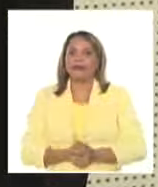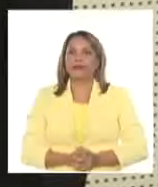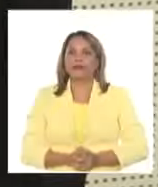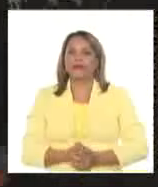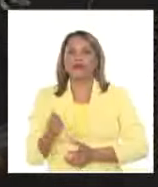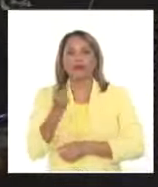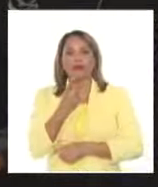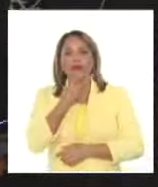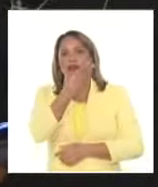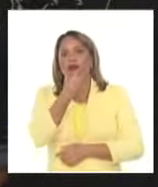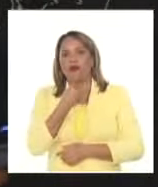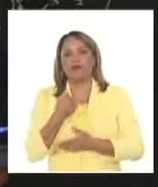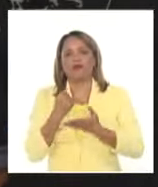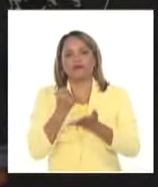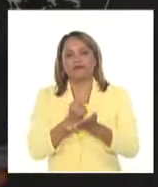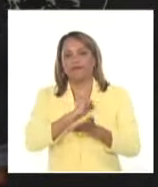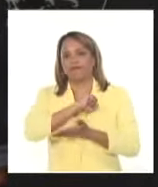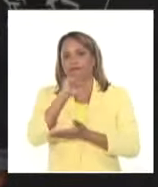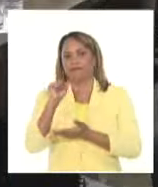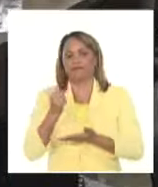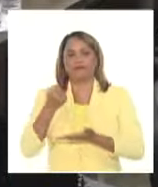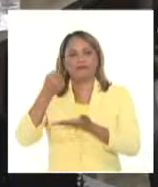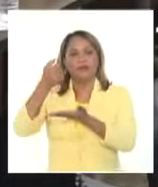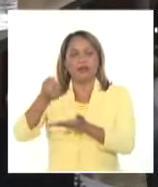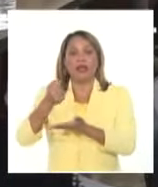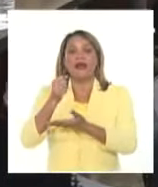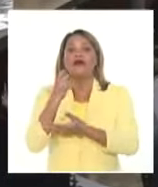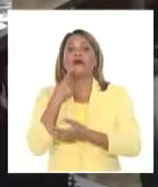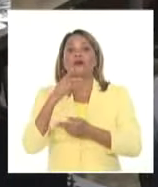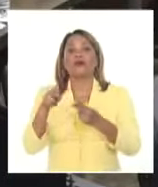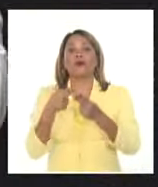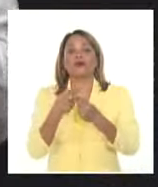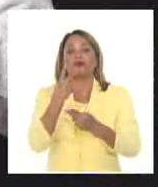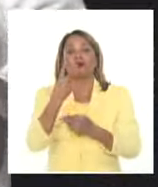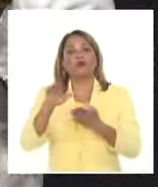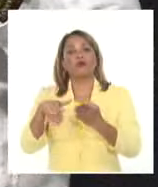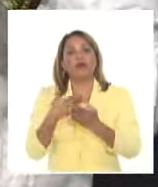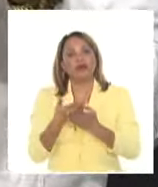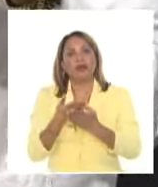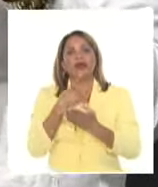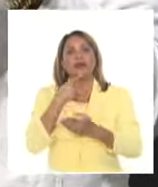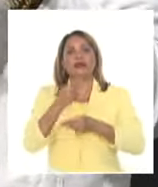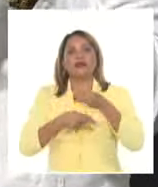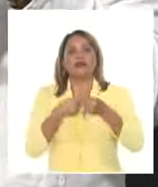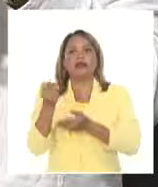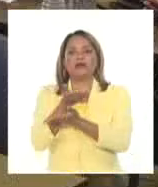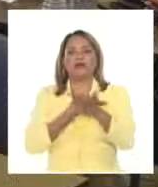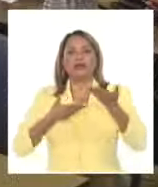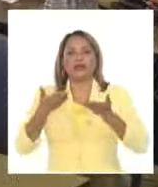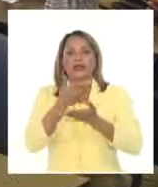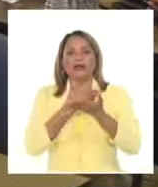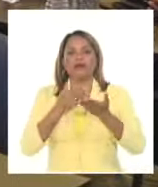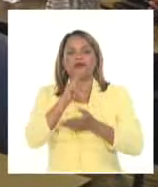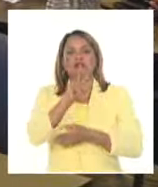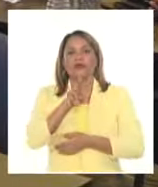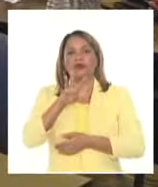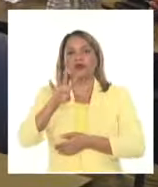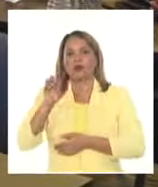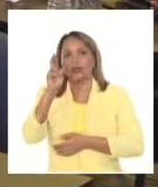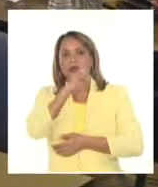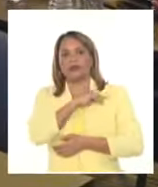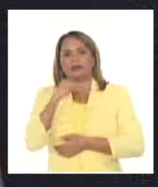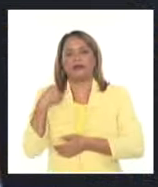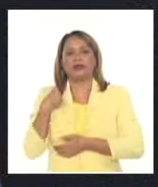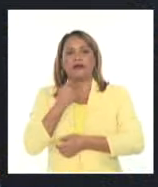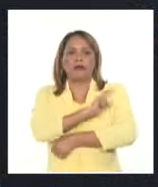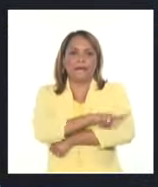fueron agasajados en el cierre de un evento que durante dos jornadas posibilitó el intercambio académico entre 240 profesionales de 14